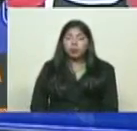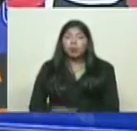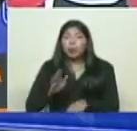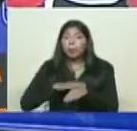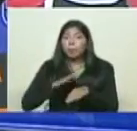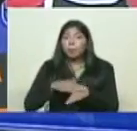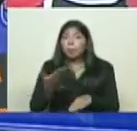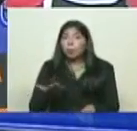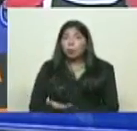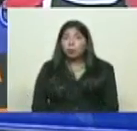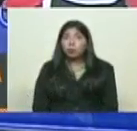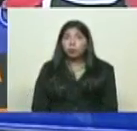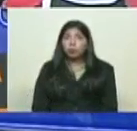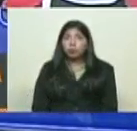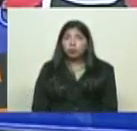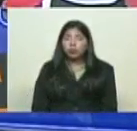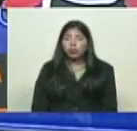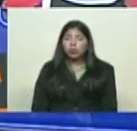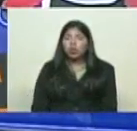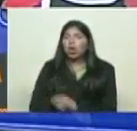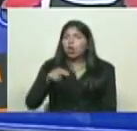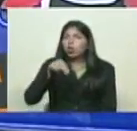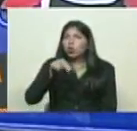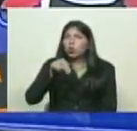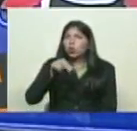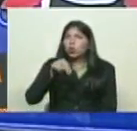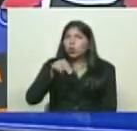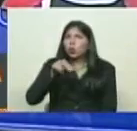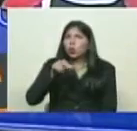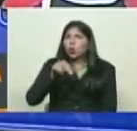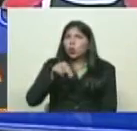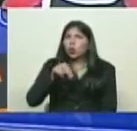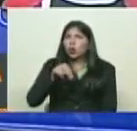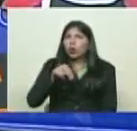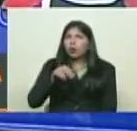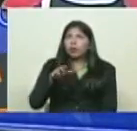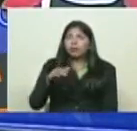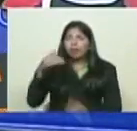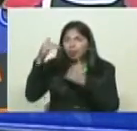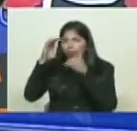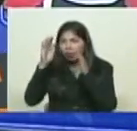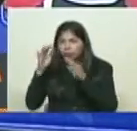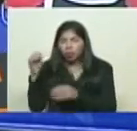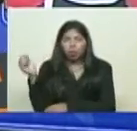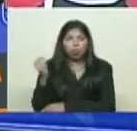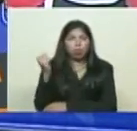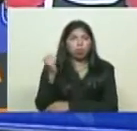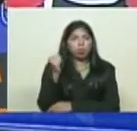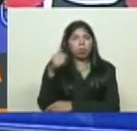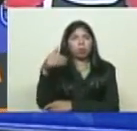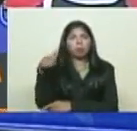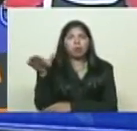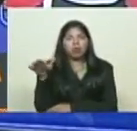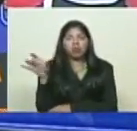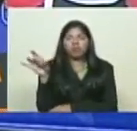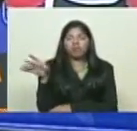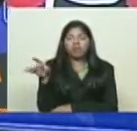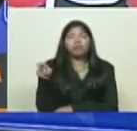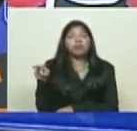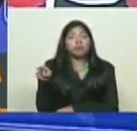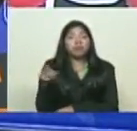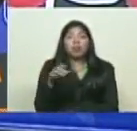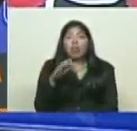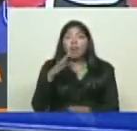porque nunca se había tomado en cuenta a la señora. Gracias al movimiento Somos Venezuela, gracias al carnet